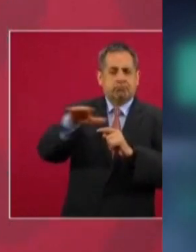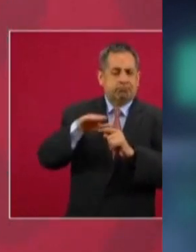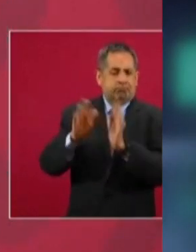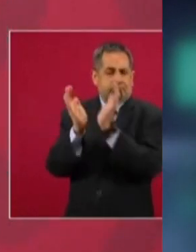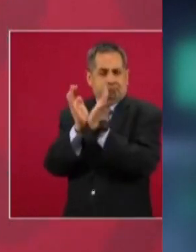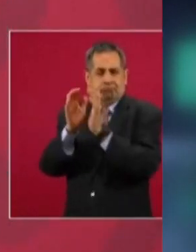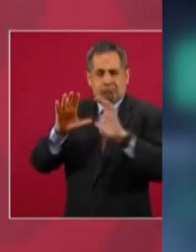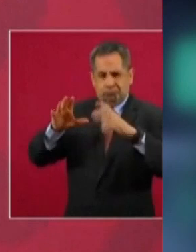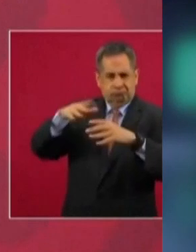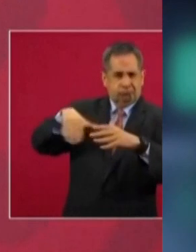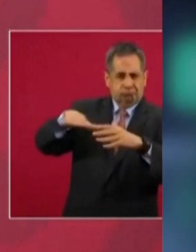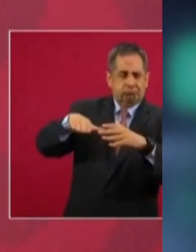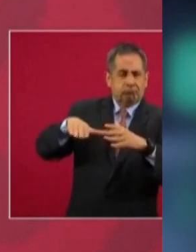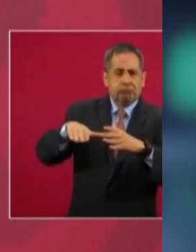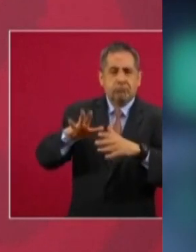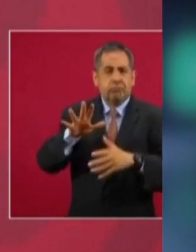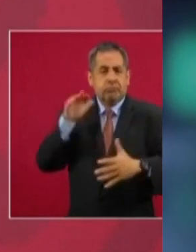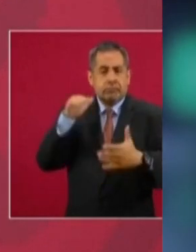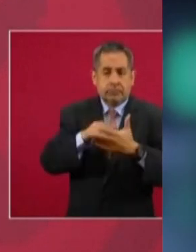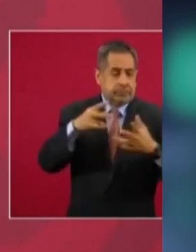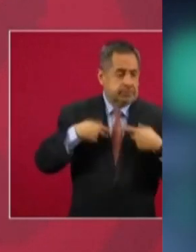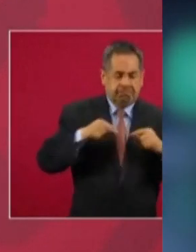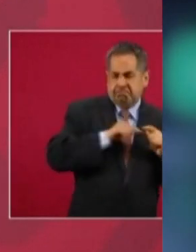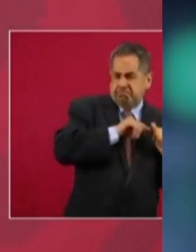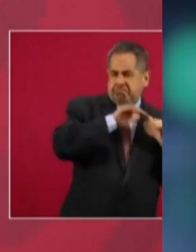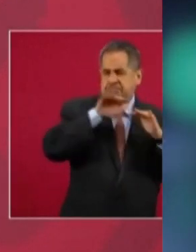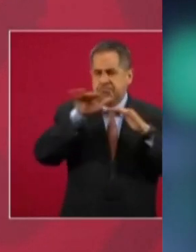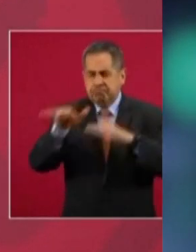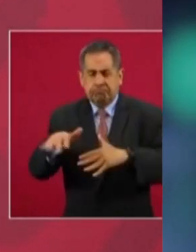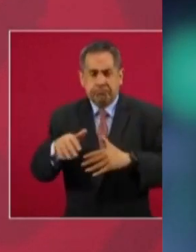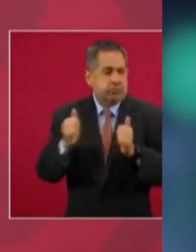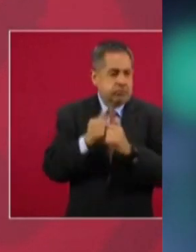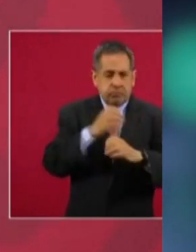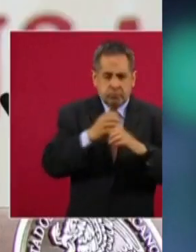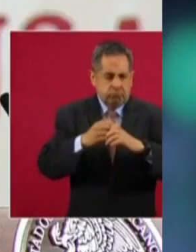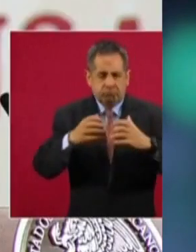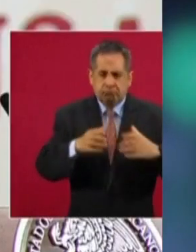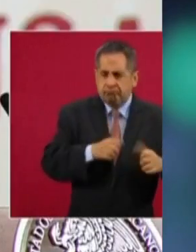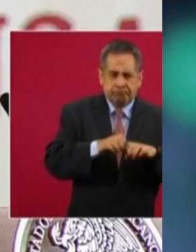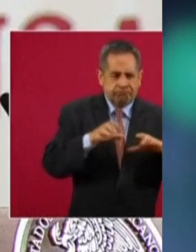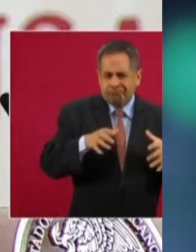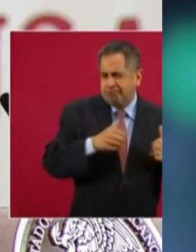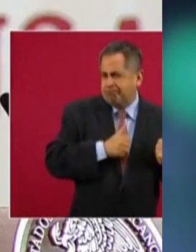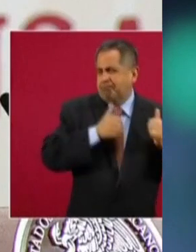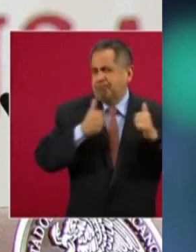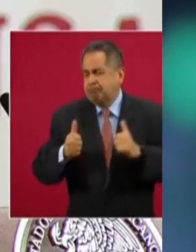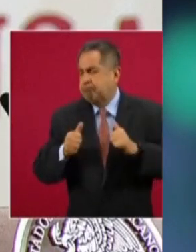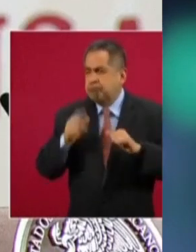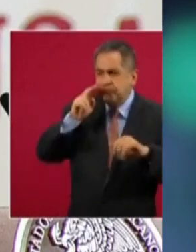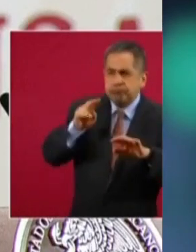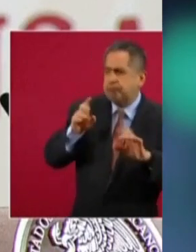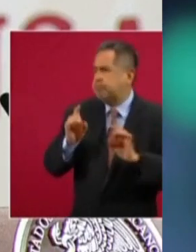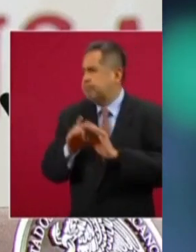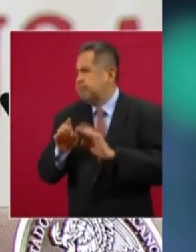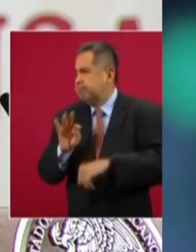a resguardo algunos refugios en san felipe en el río lagartos y en el cuy o en los hospitales